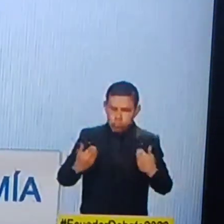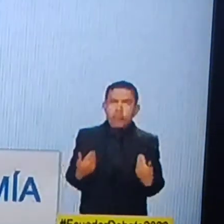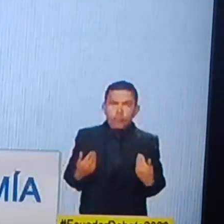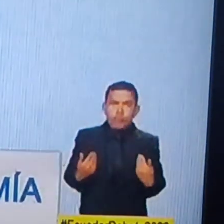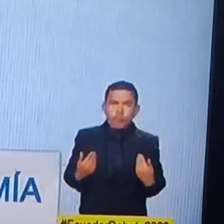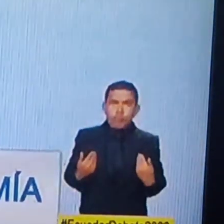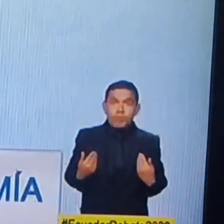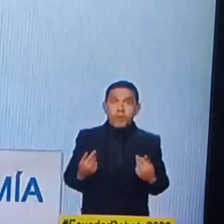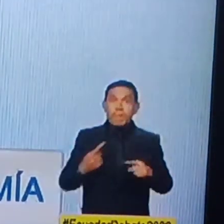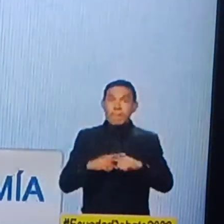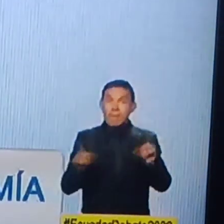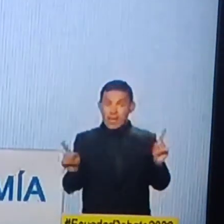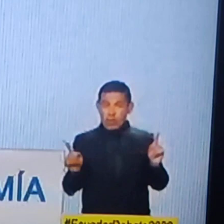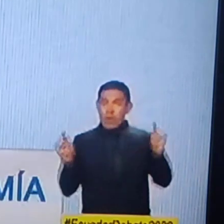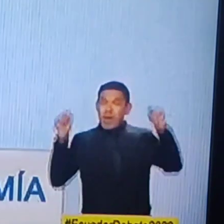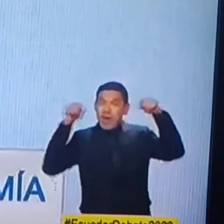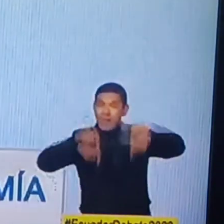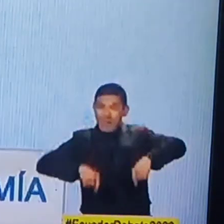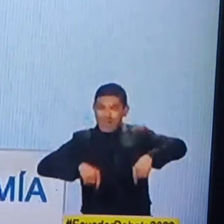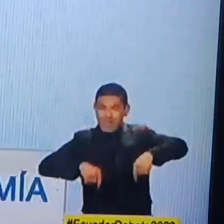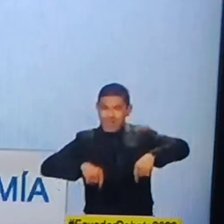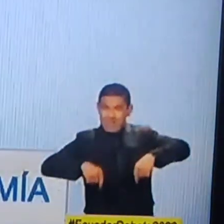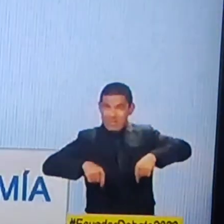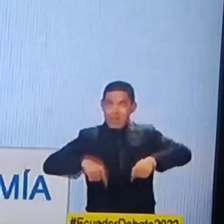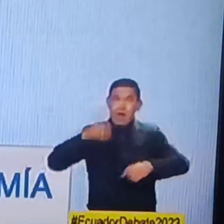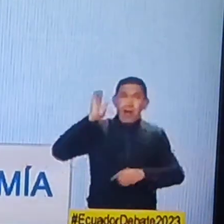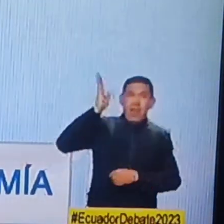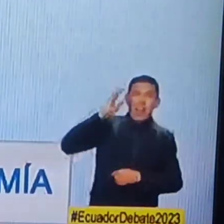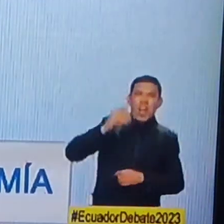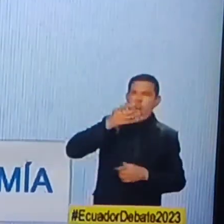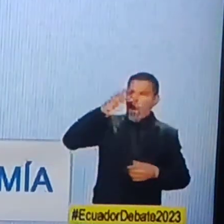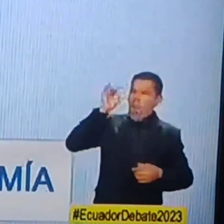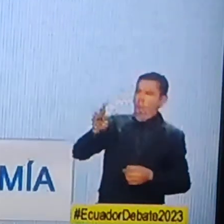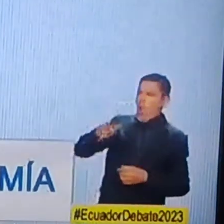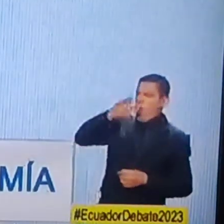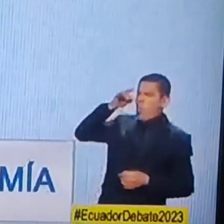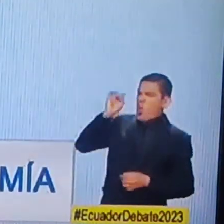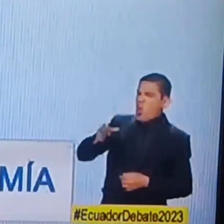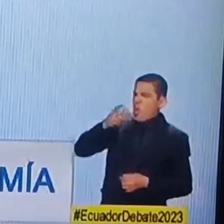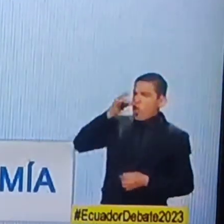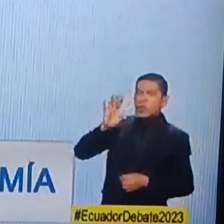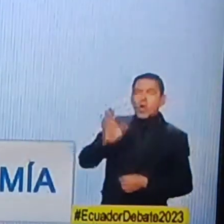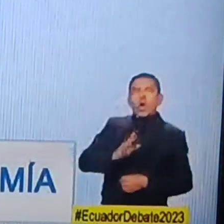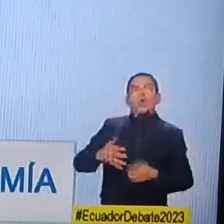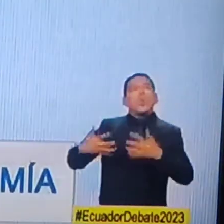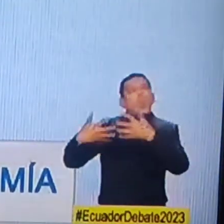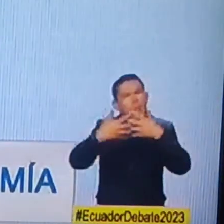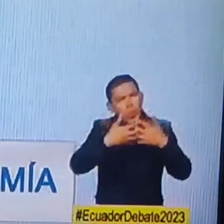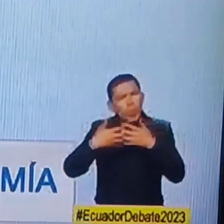ecuatoriano, pero aquí, solamente dejando los discursos de odio y en unidad,